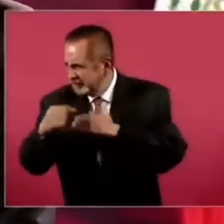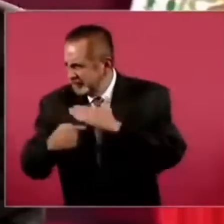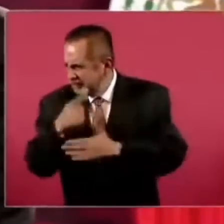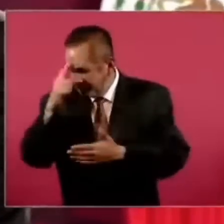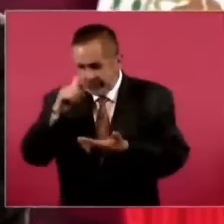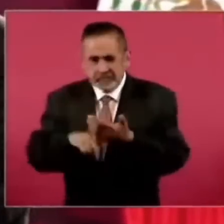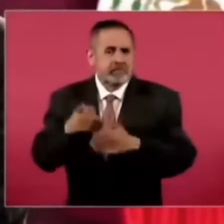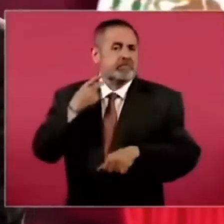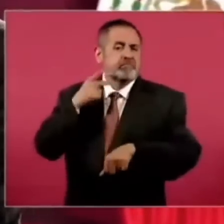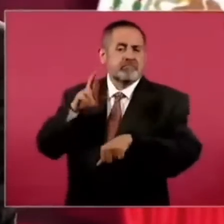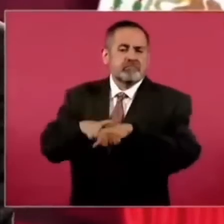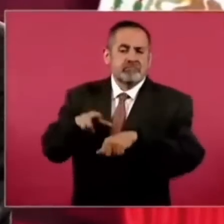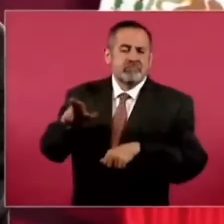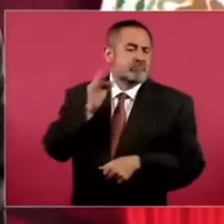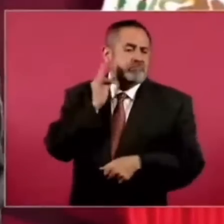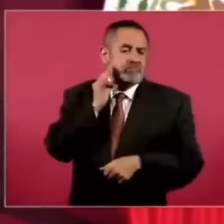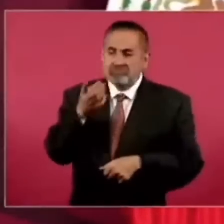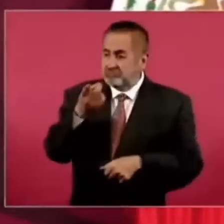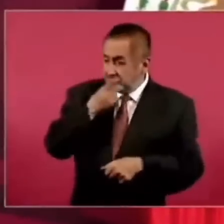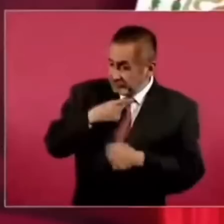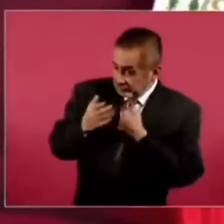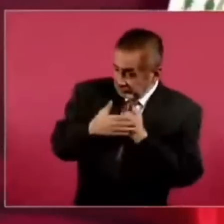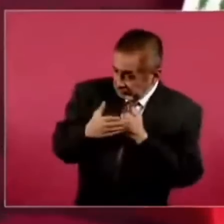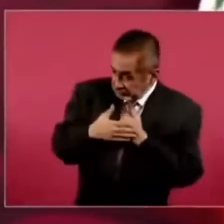procurador fiscal,